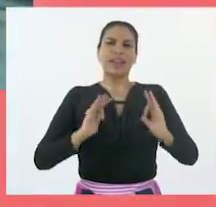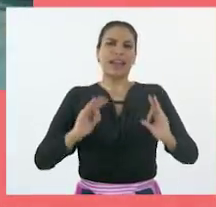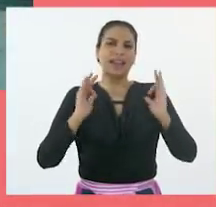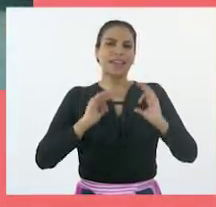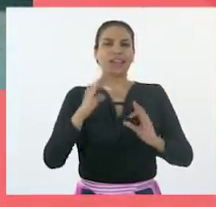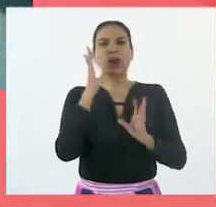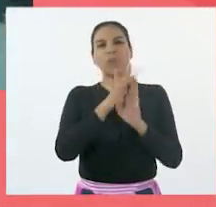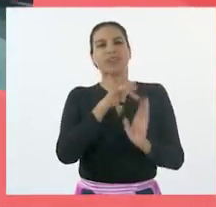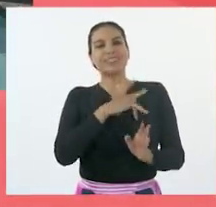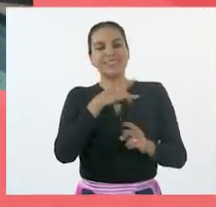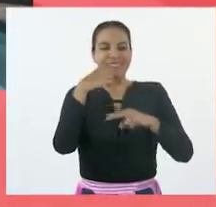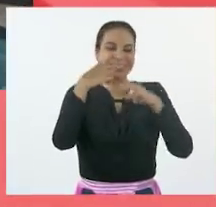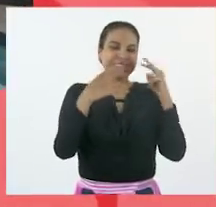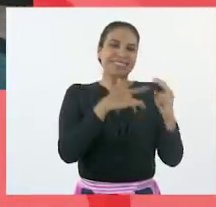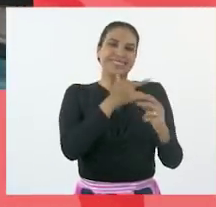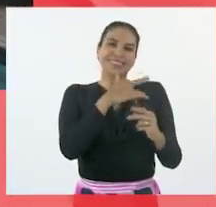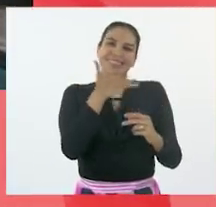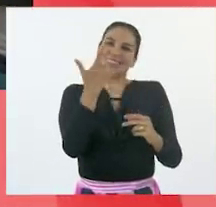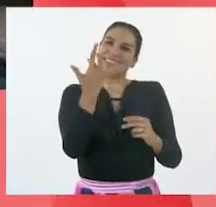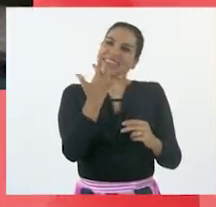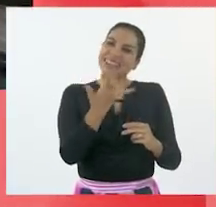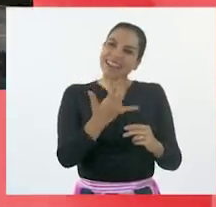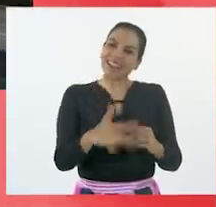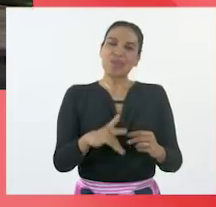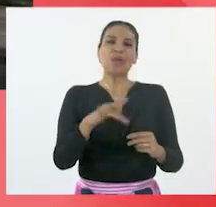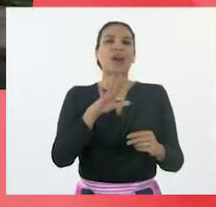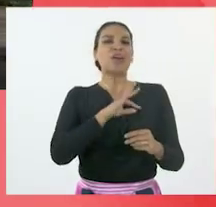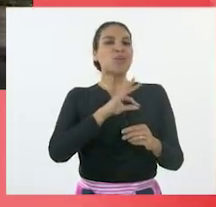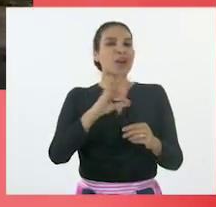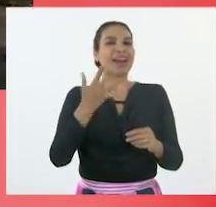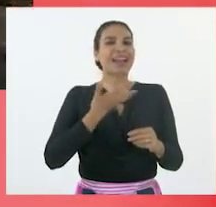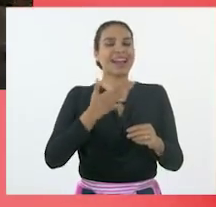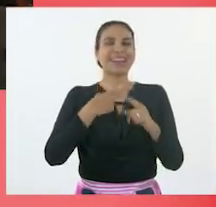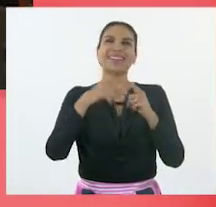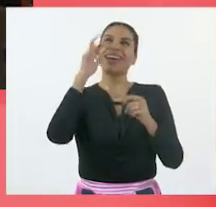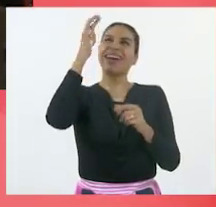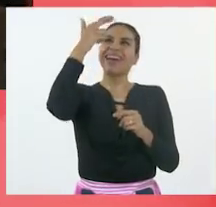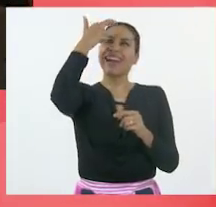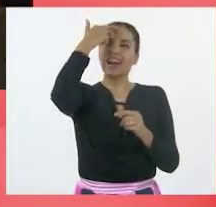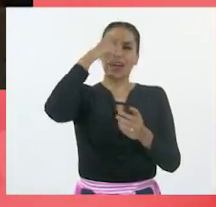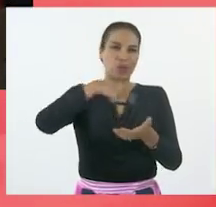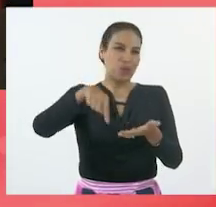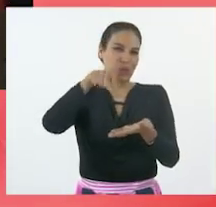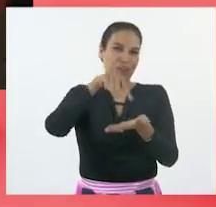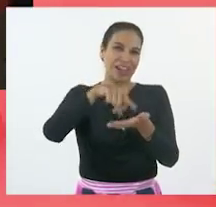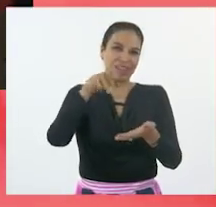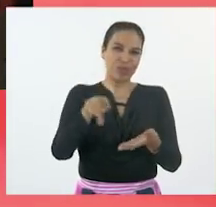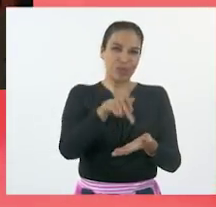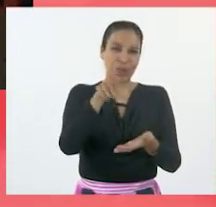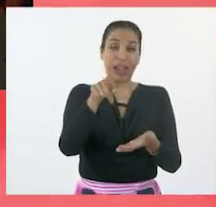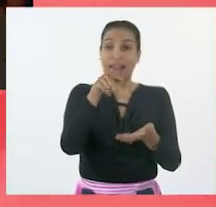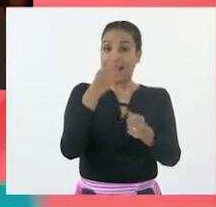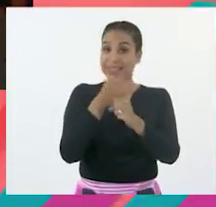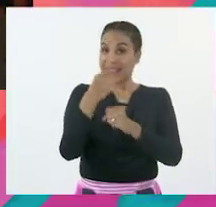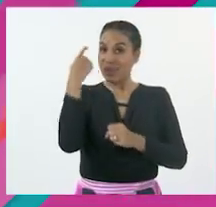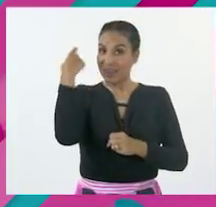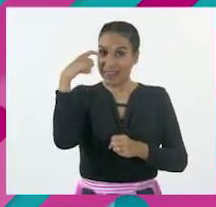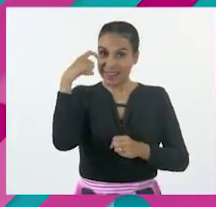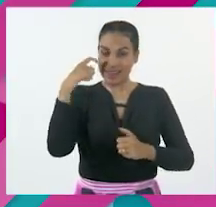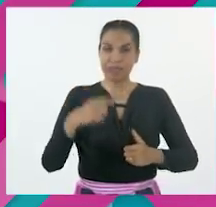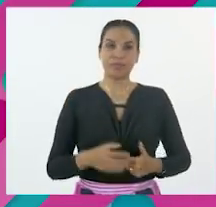cierto romanticismo que hará que te enamores y lleves contigo grandes recuerdos de este pequeño pueblo en el estado de